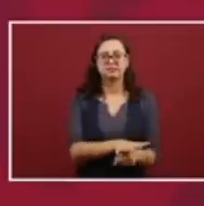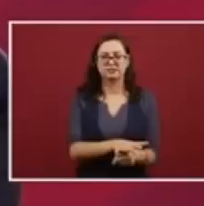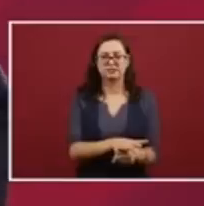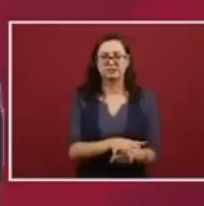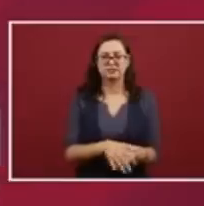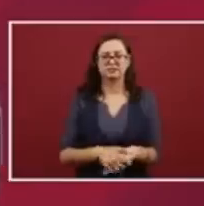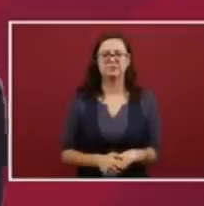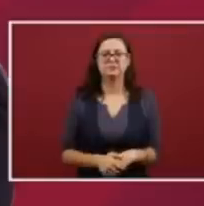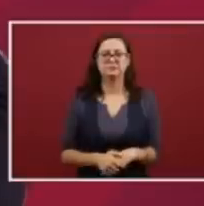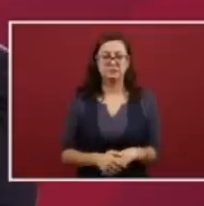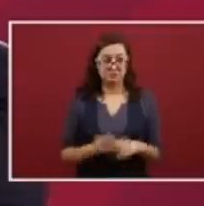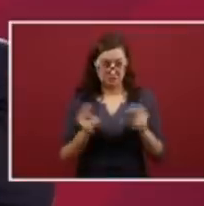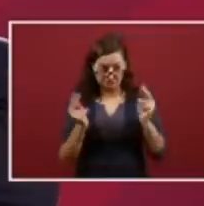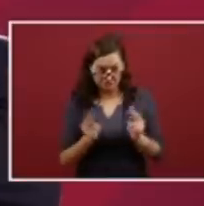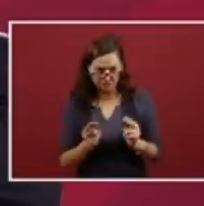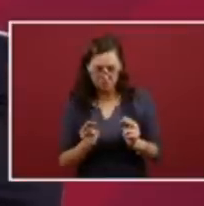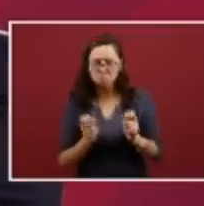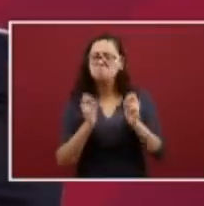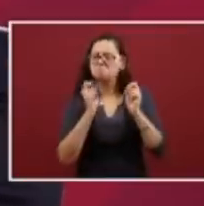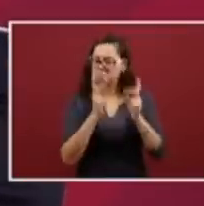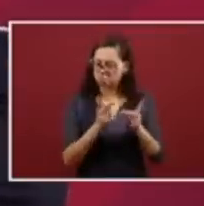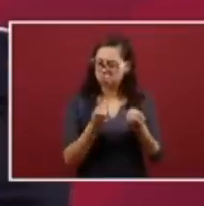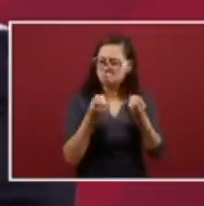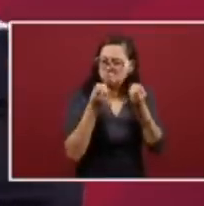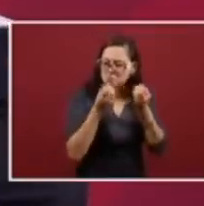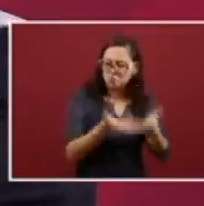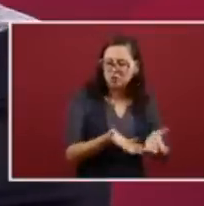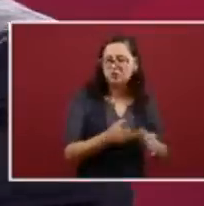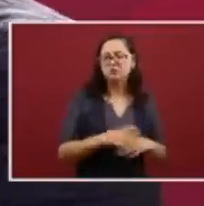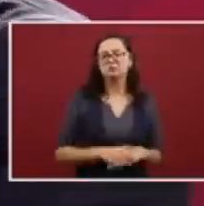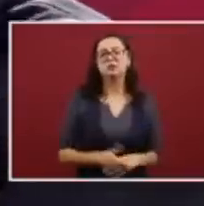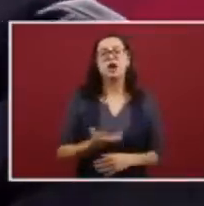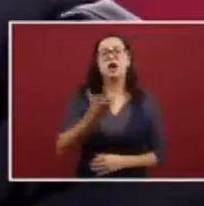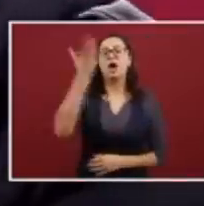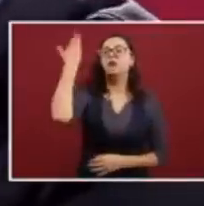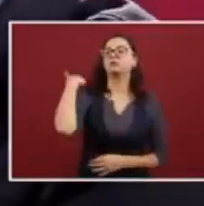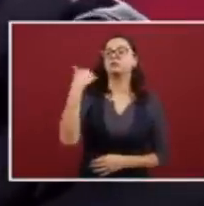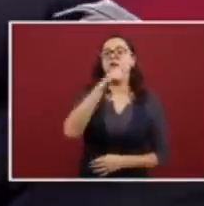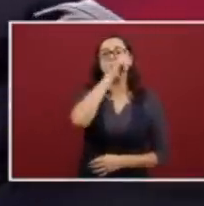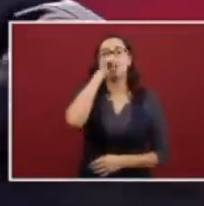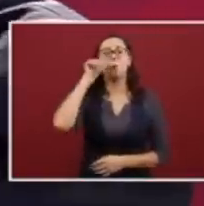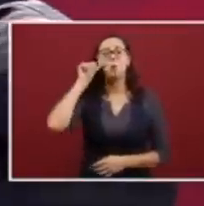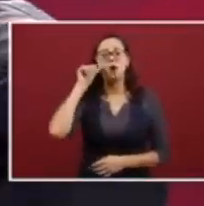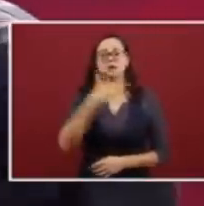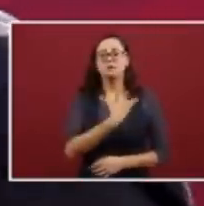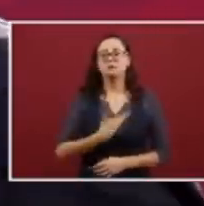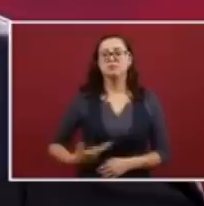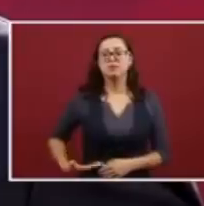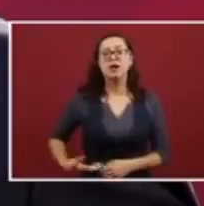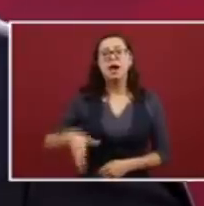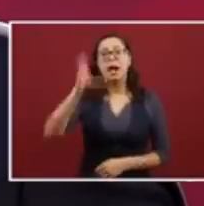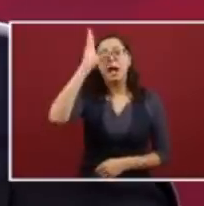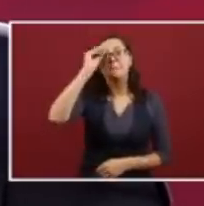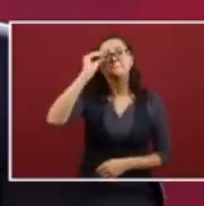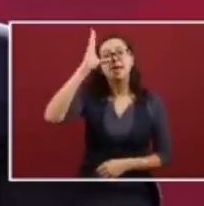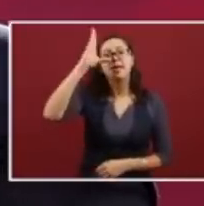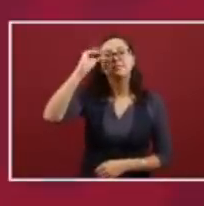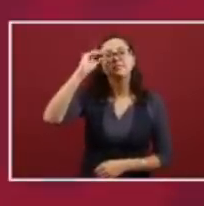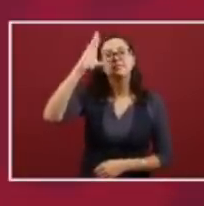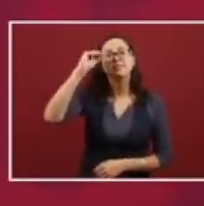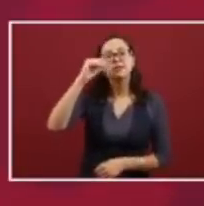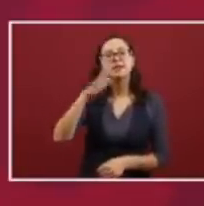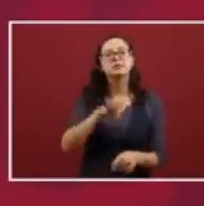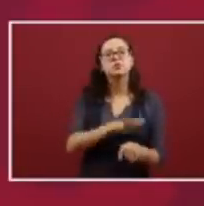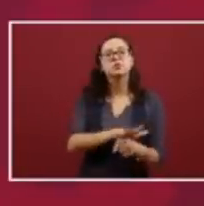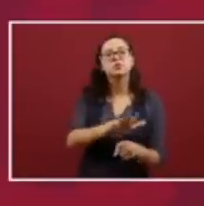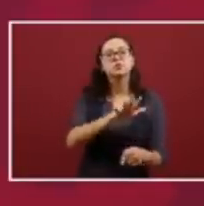lo necesario lo que decir presiente cuadres aprender a vivir en la